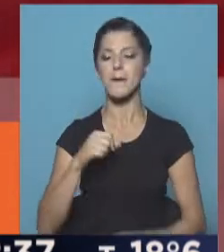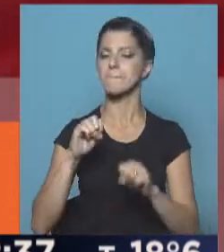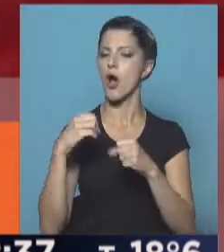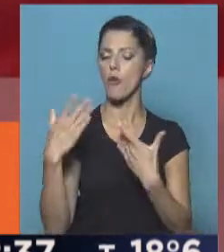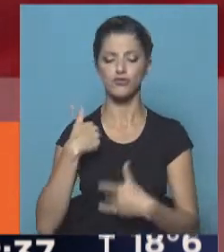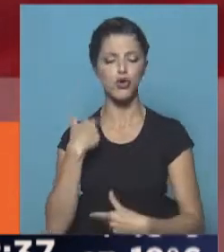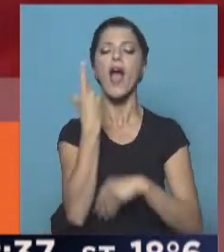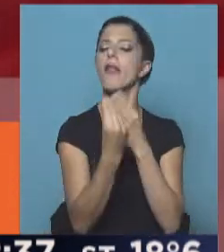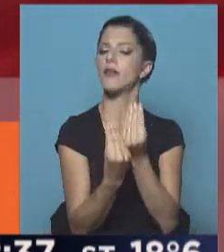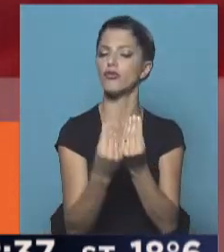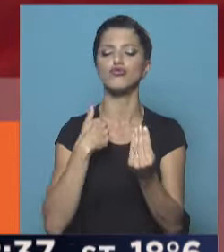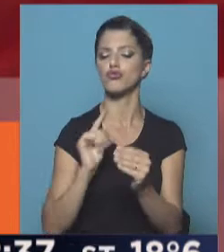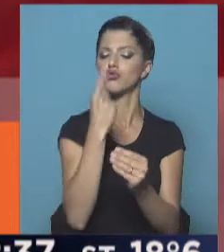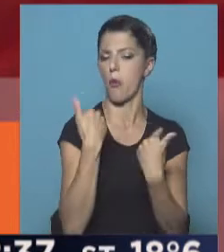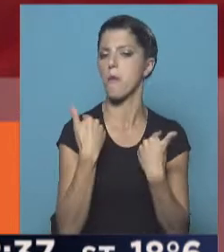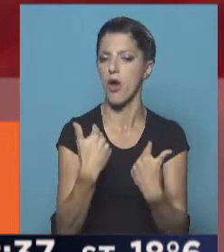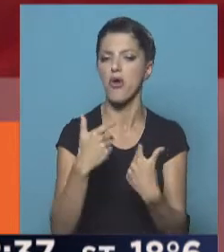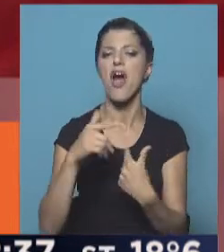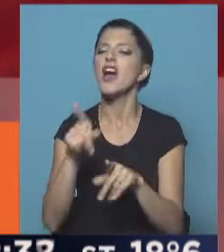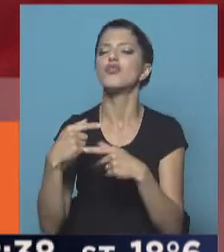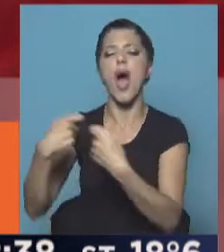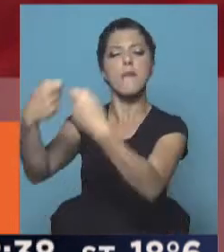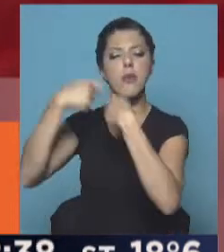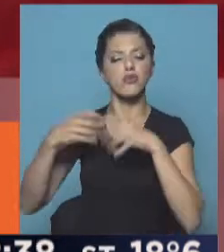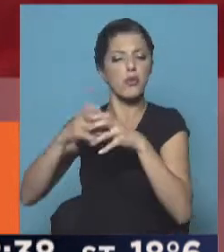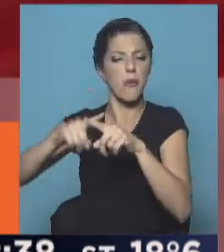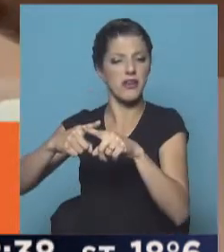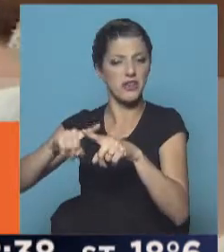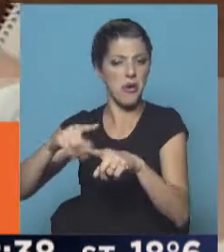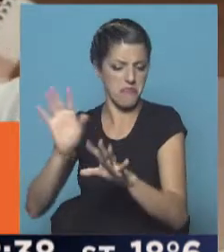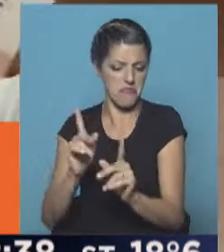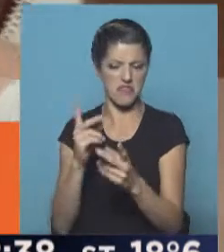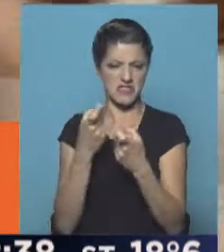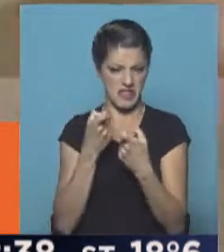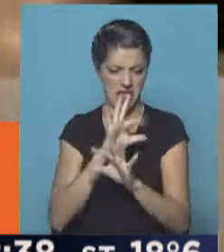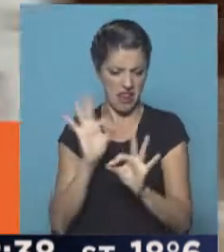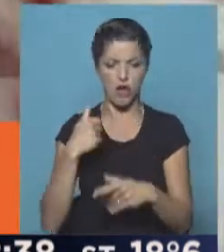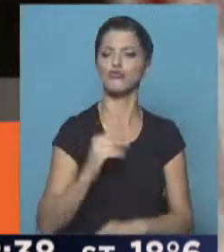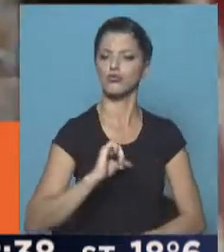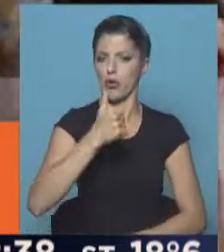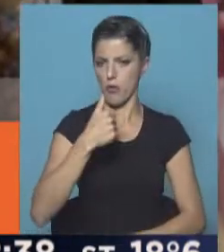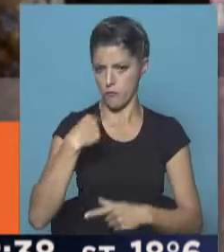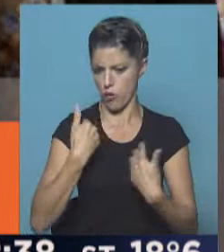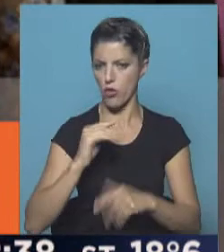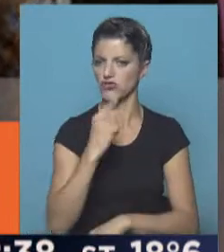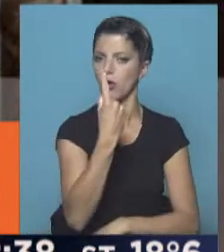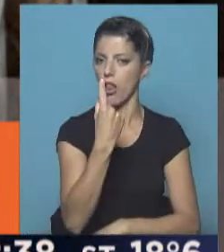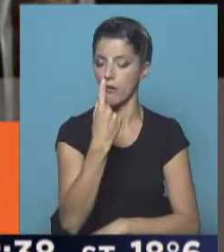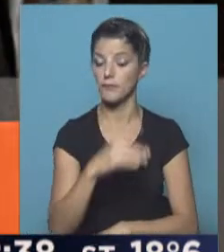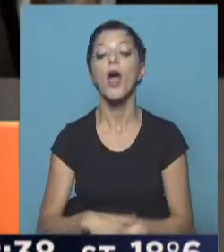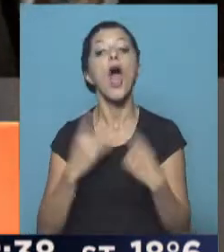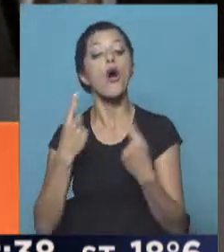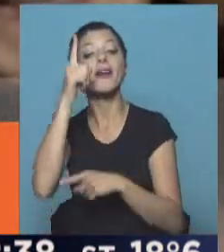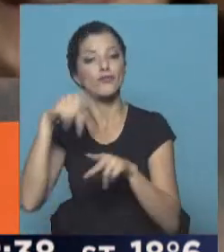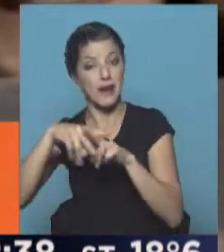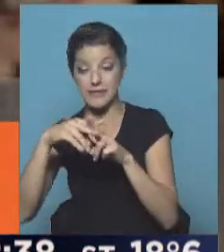su candidatura tiene vuelo propio y no necesita de la estructura partidaria. A pesar de que se trata de una herramienta fundamental a la